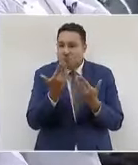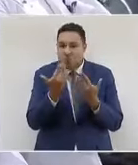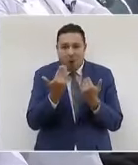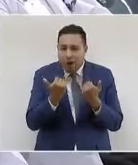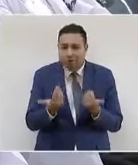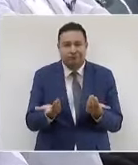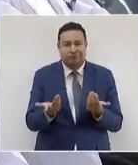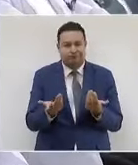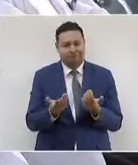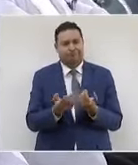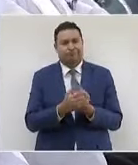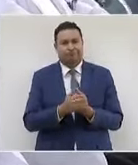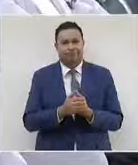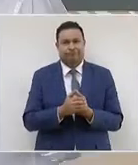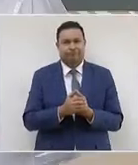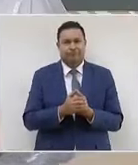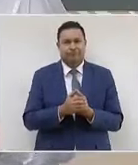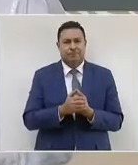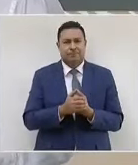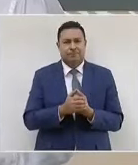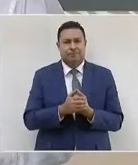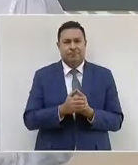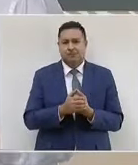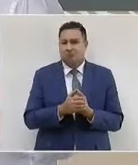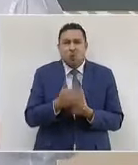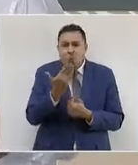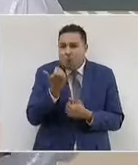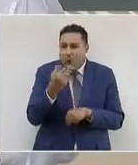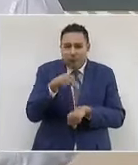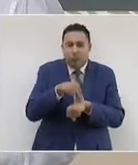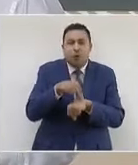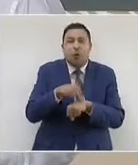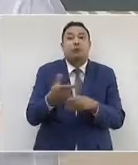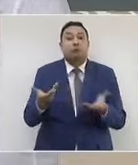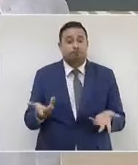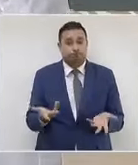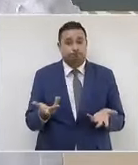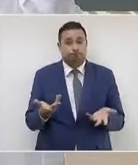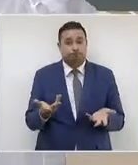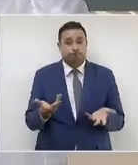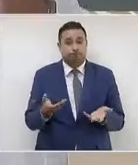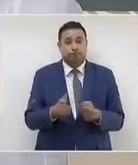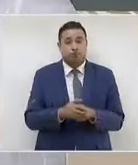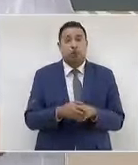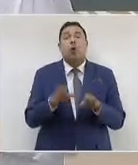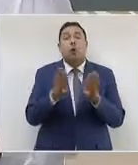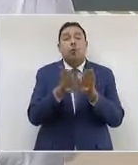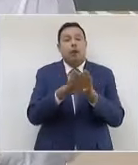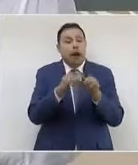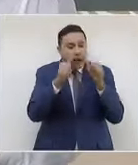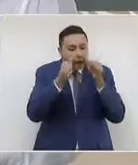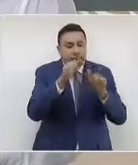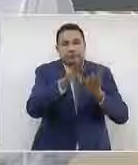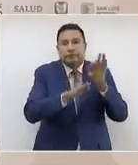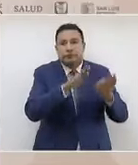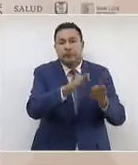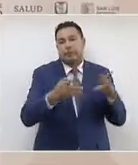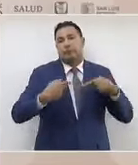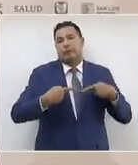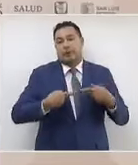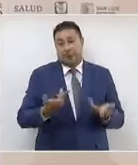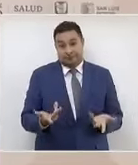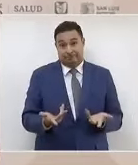Entonces, si no tenemos los médicos, los especialistas, no vamos a salir adelante.